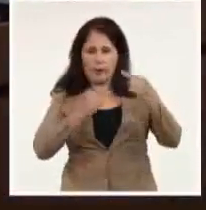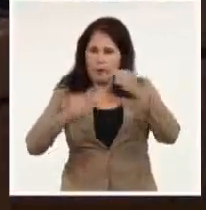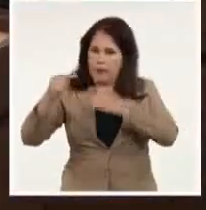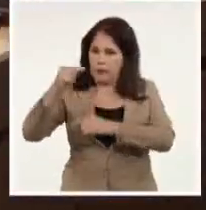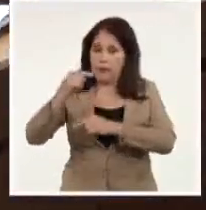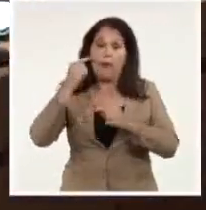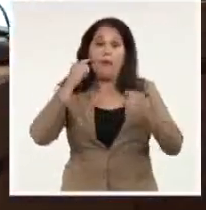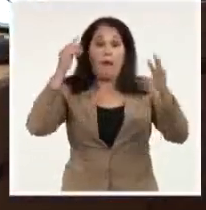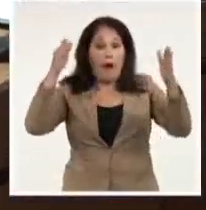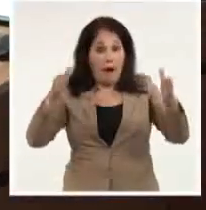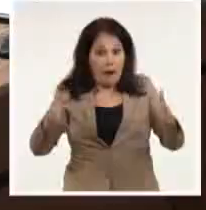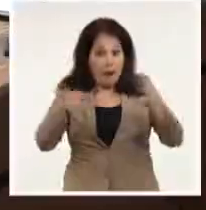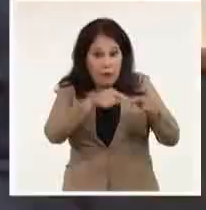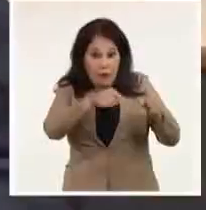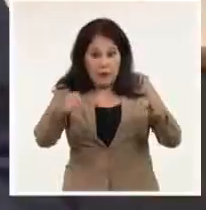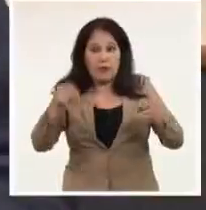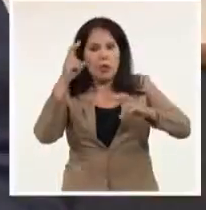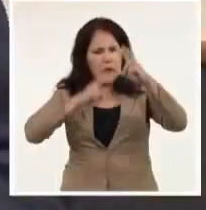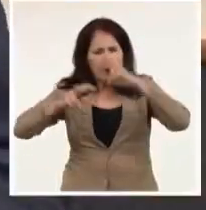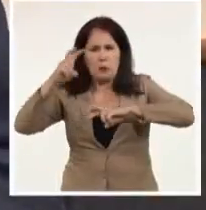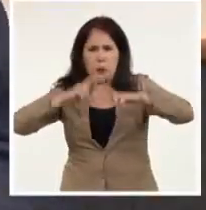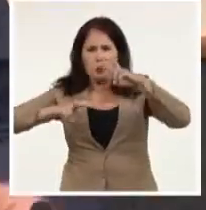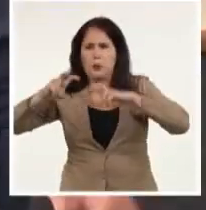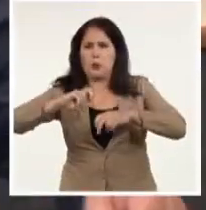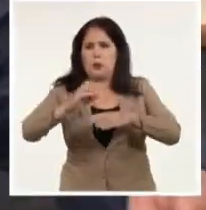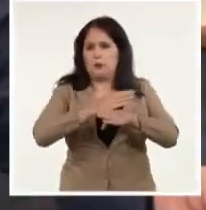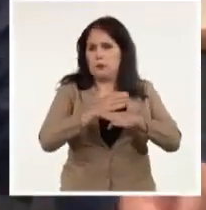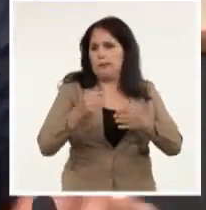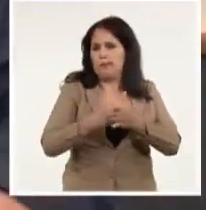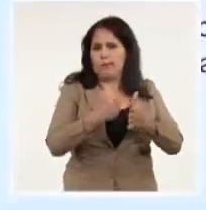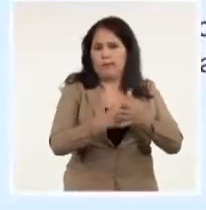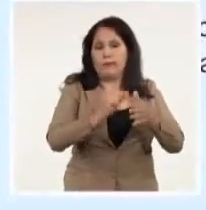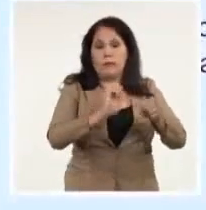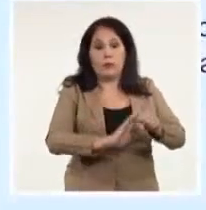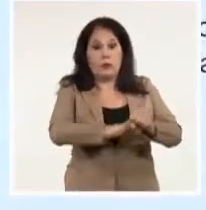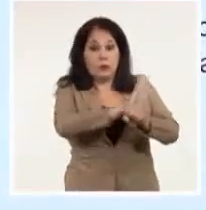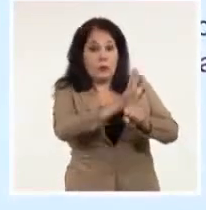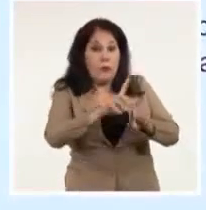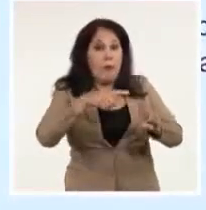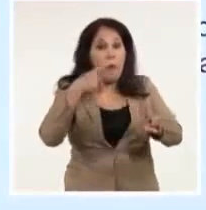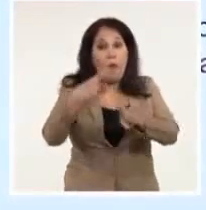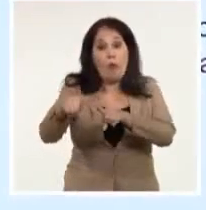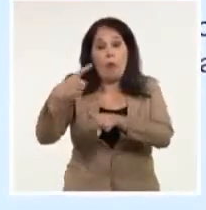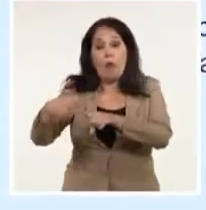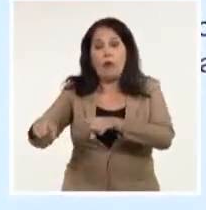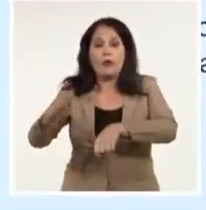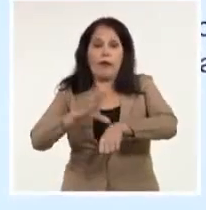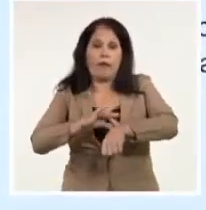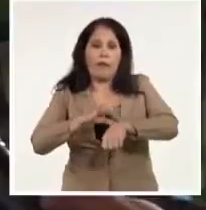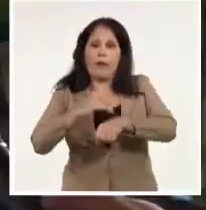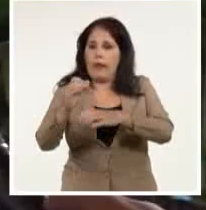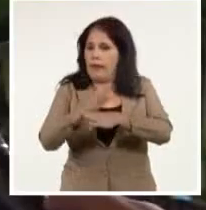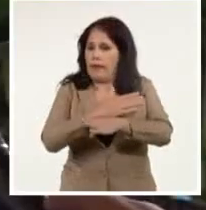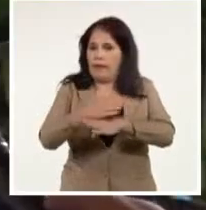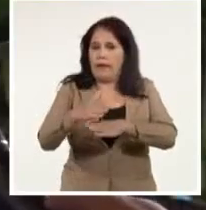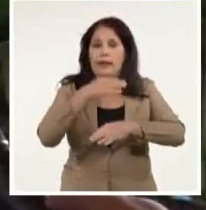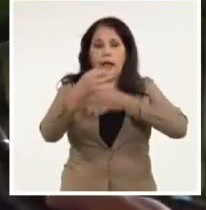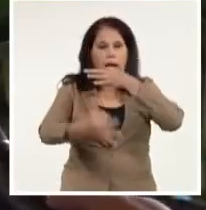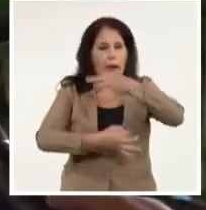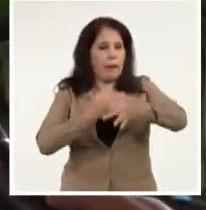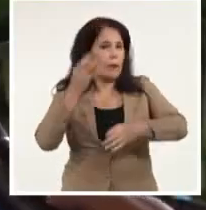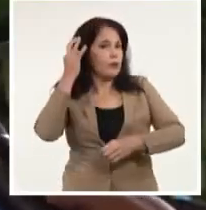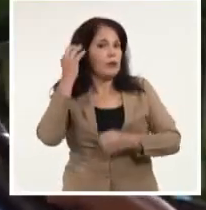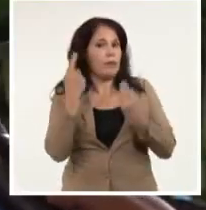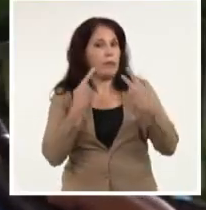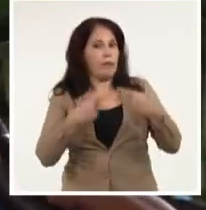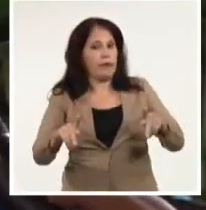donde se concentraron en realizar investigaciones tanto para enfrentar la COVID-19 como otros padecimientos, explicó la experta a